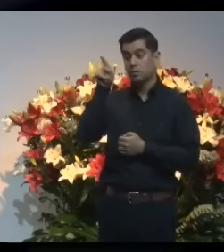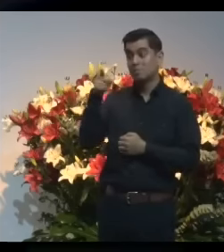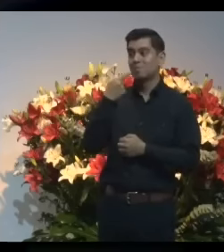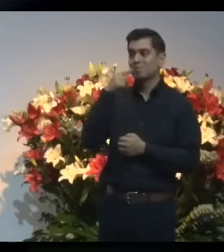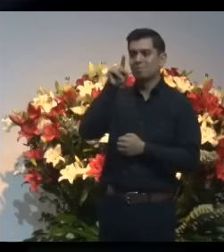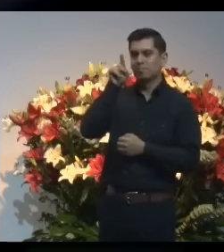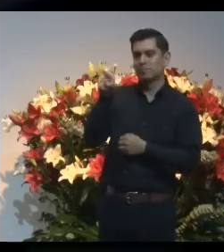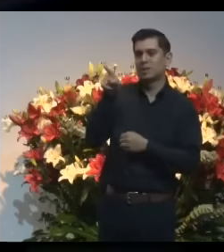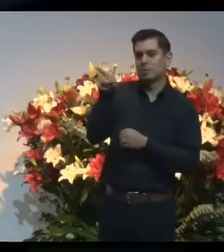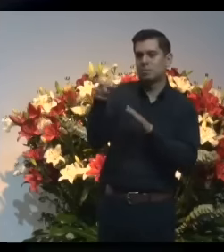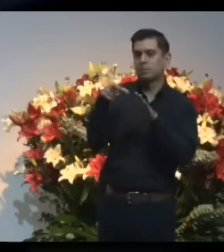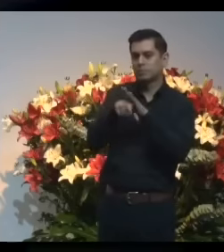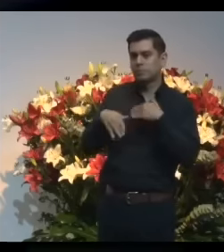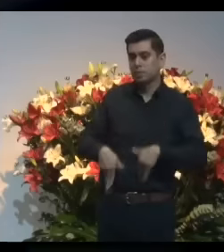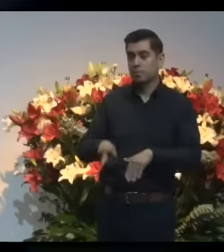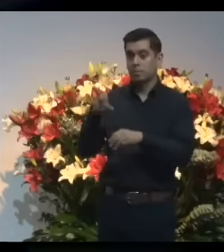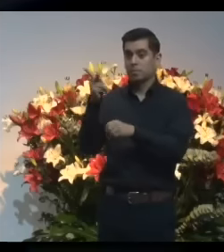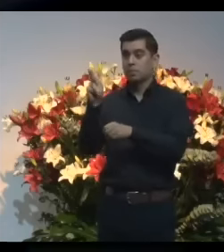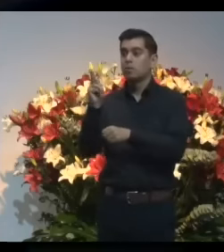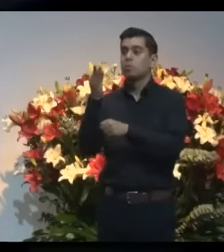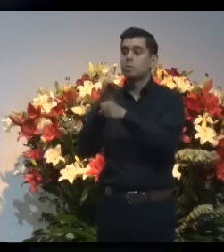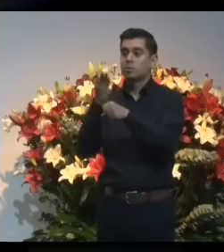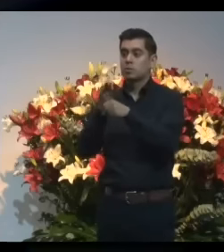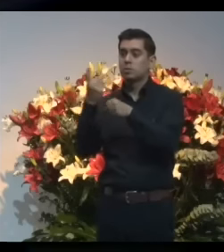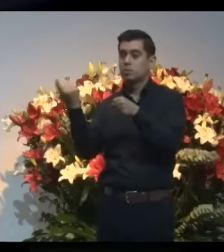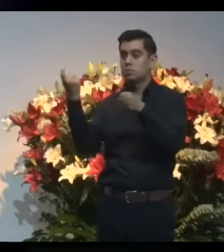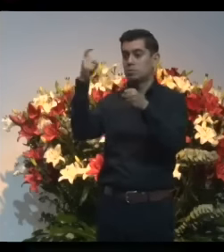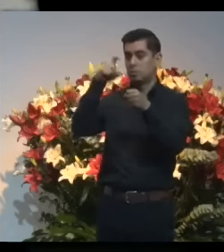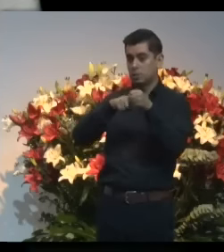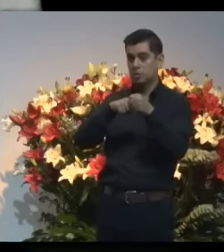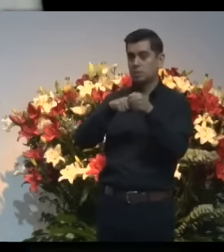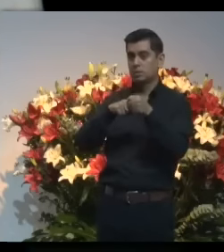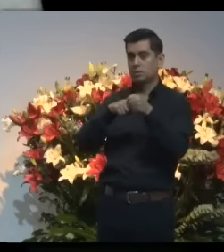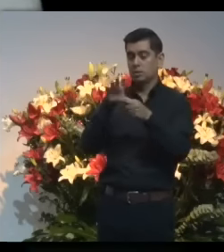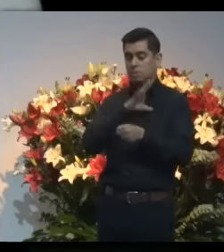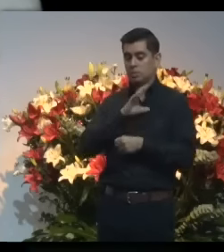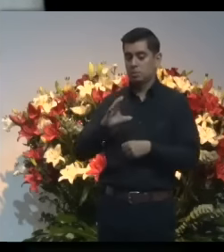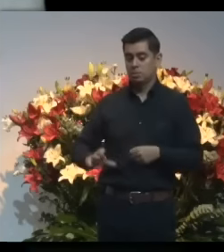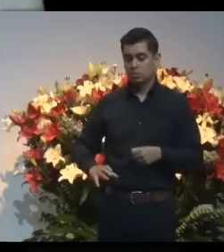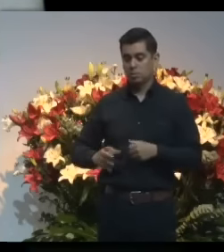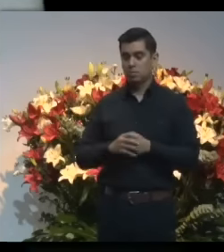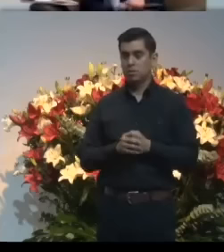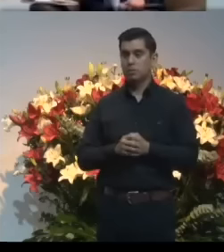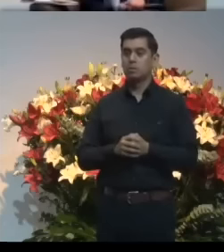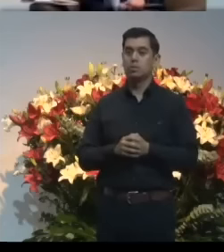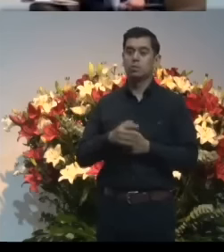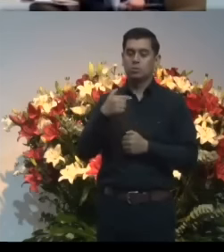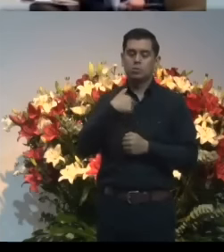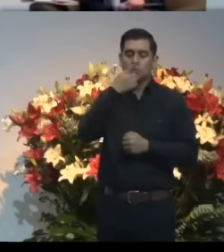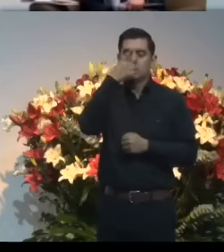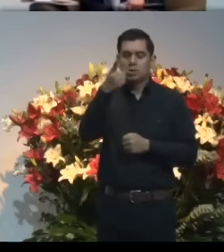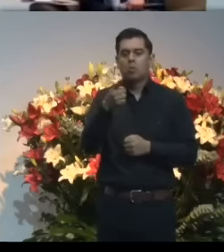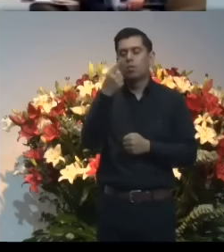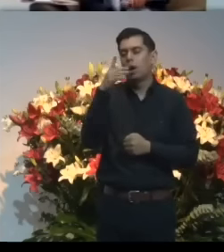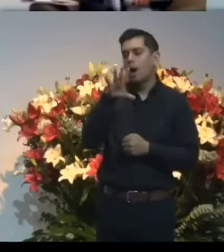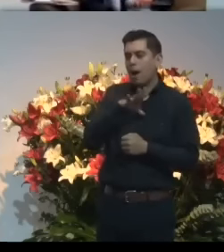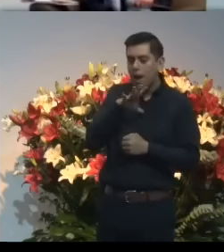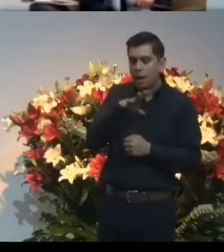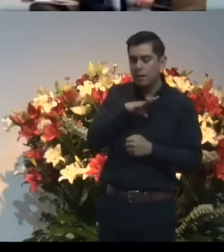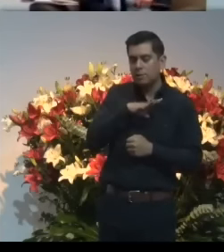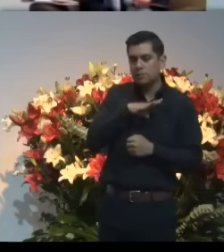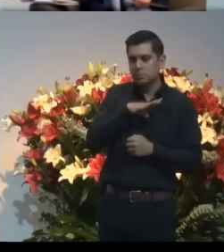actualmente es parte de tu campaña. Yo lo que digo es, si hay alguna sentencia, si hay